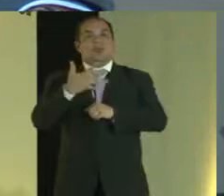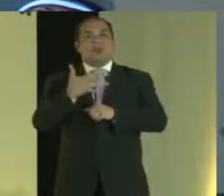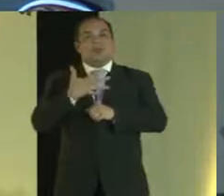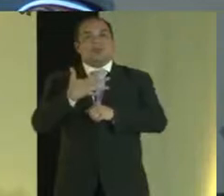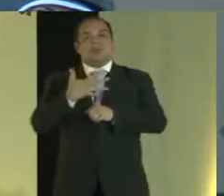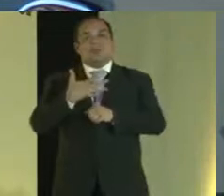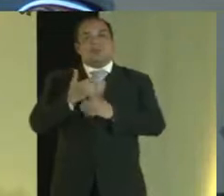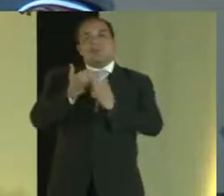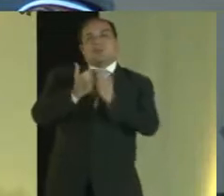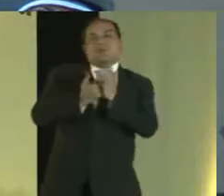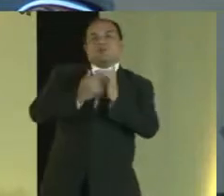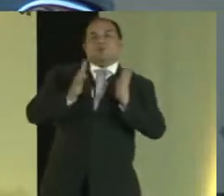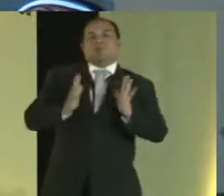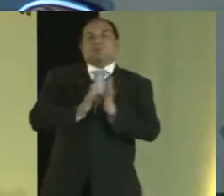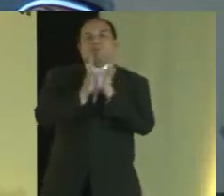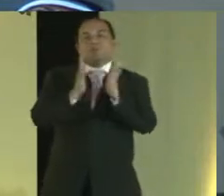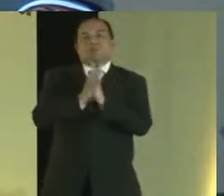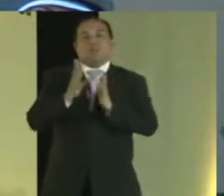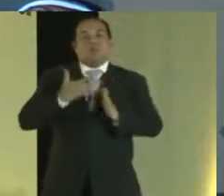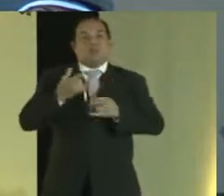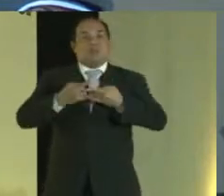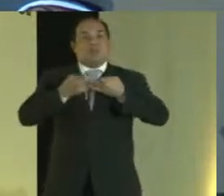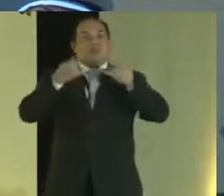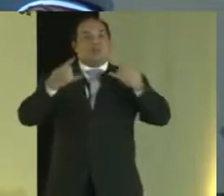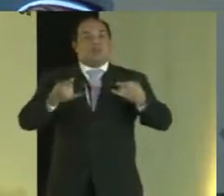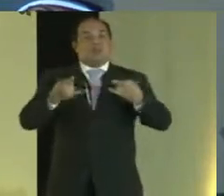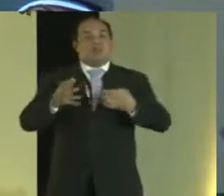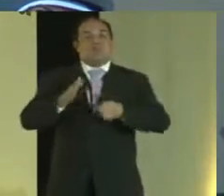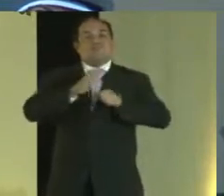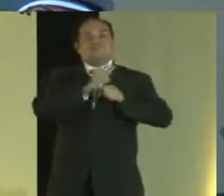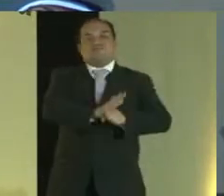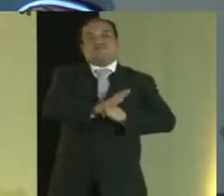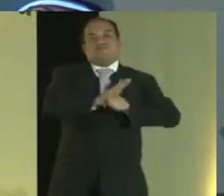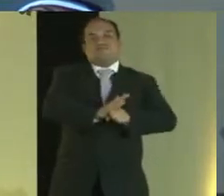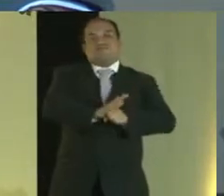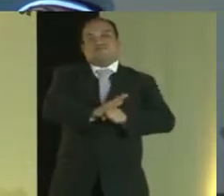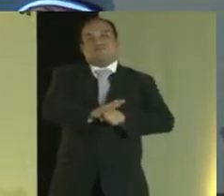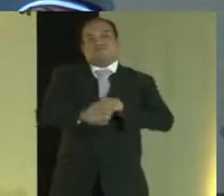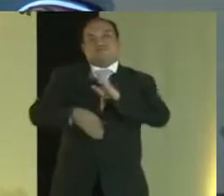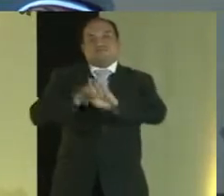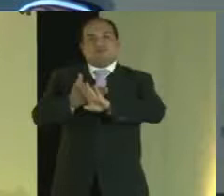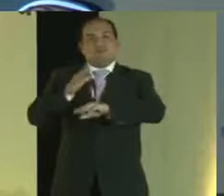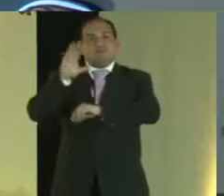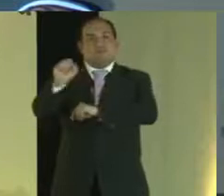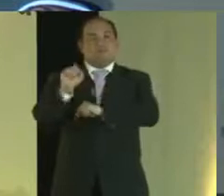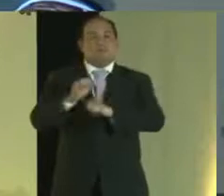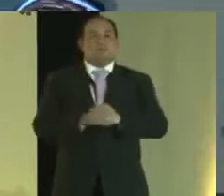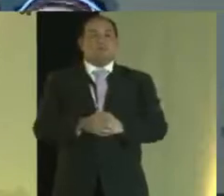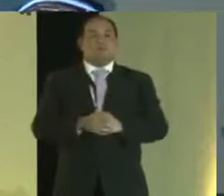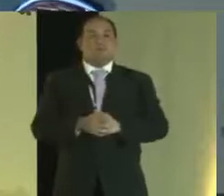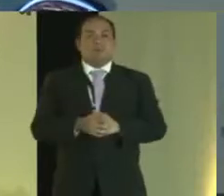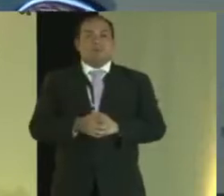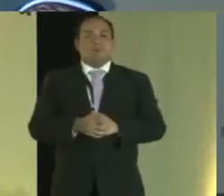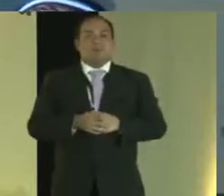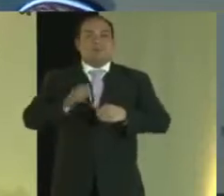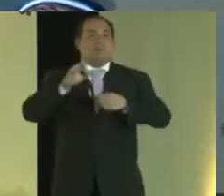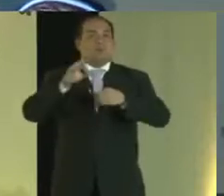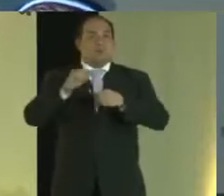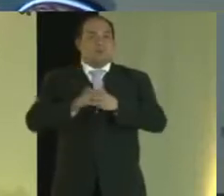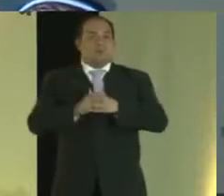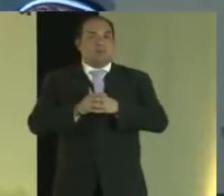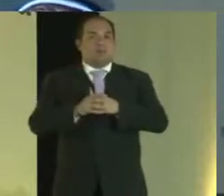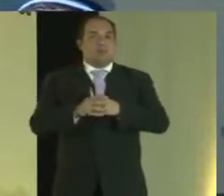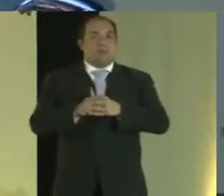menos determinante debido a una larga historia de sometimiento y represión. La democracia interna de